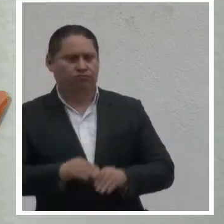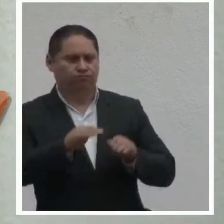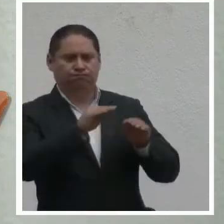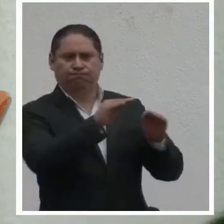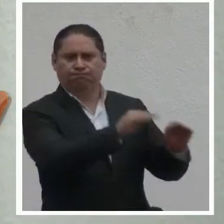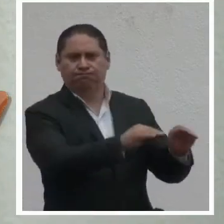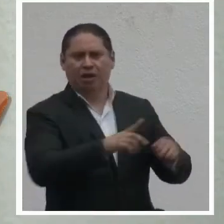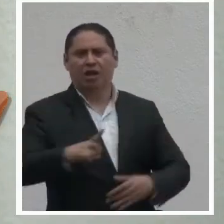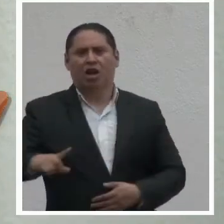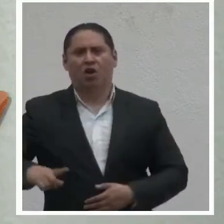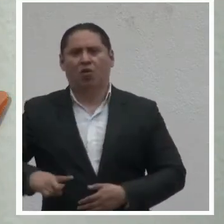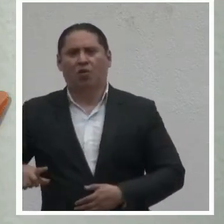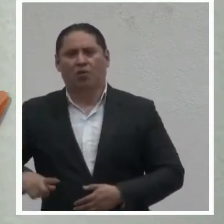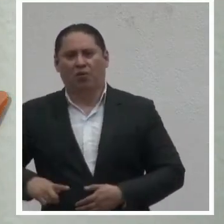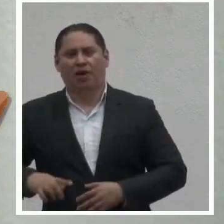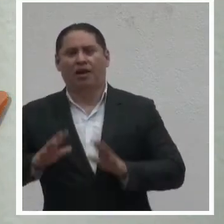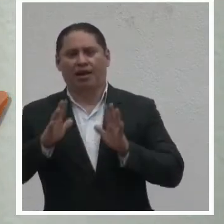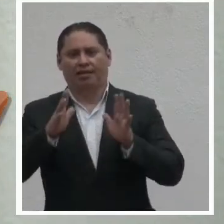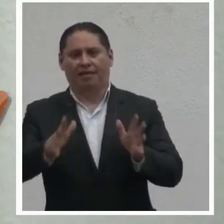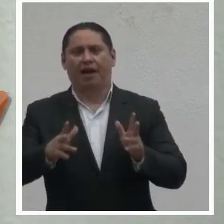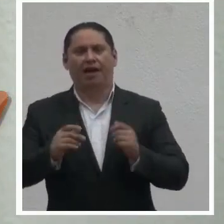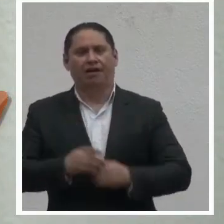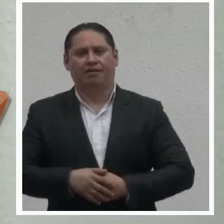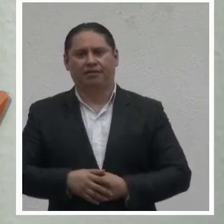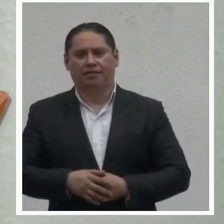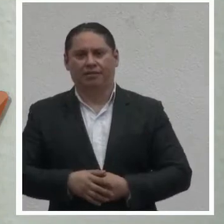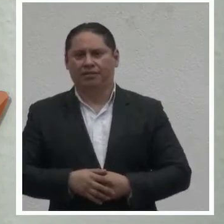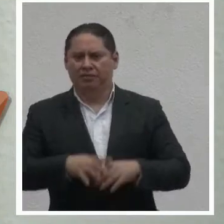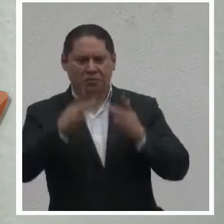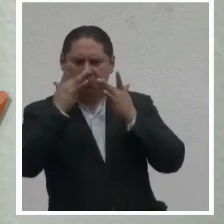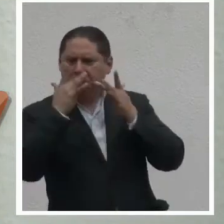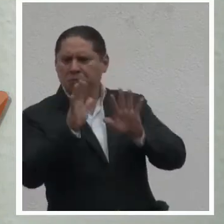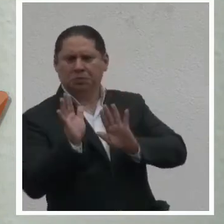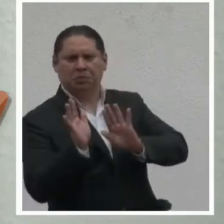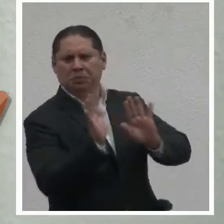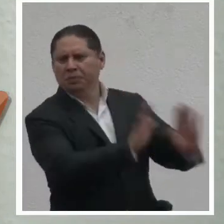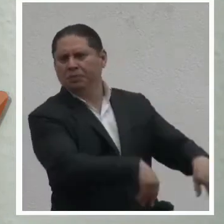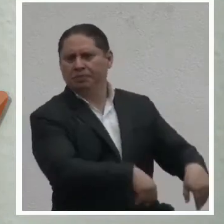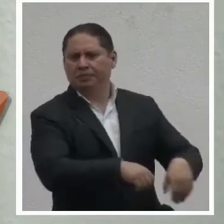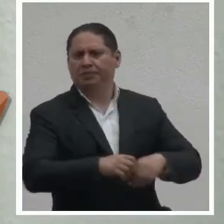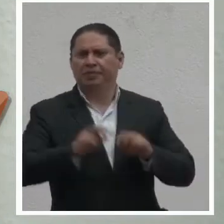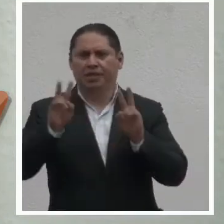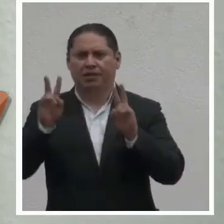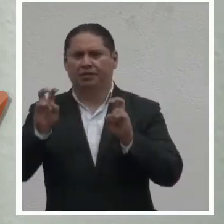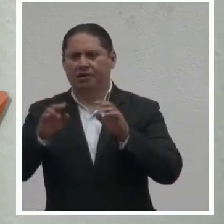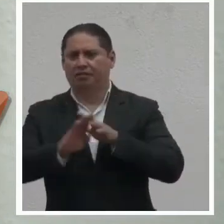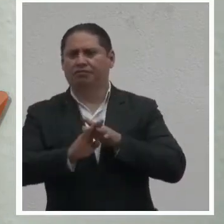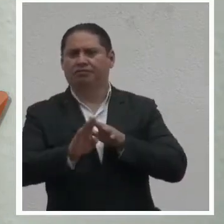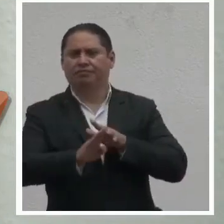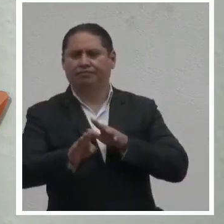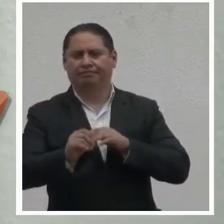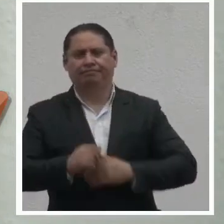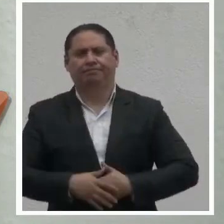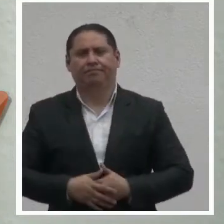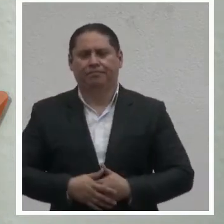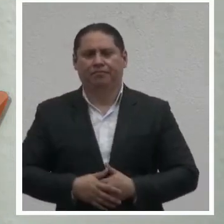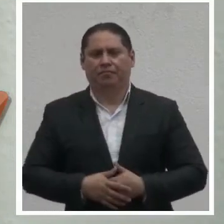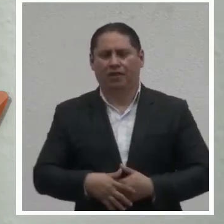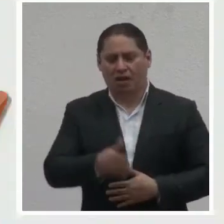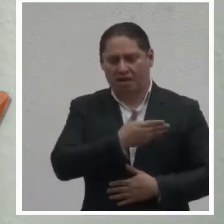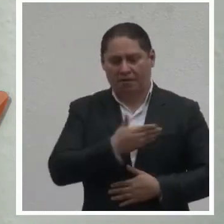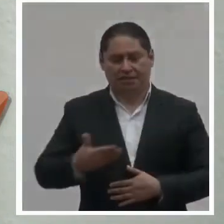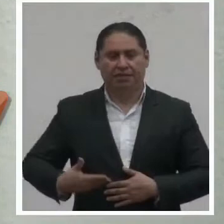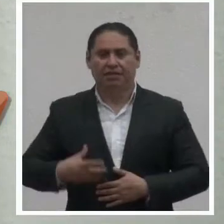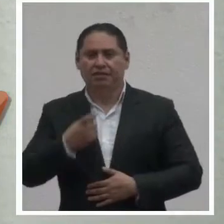el gobierno mexicano prácticamente renunciar a la soberanía nacional en materia migratoria. Es decir, el presidente López